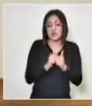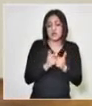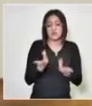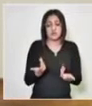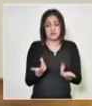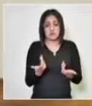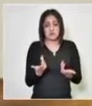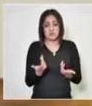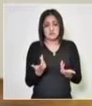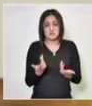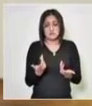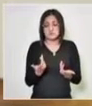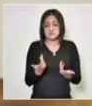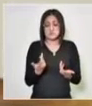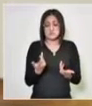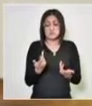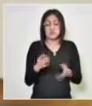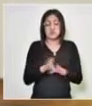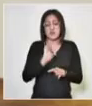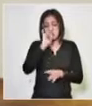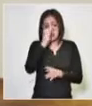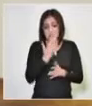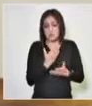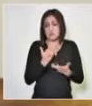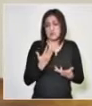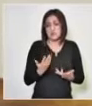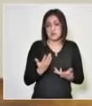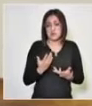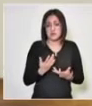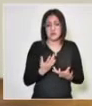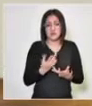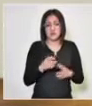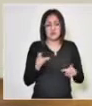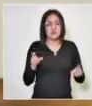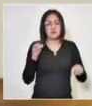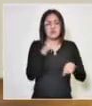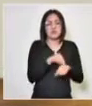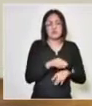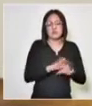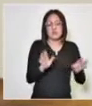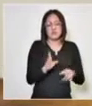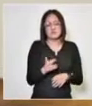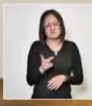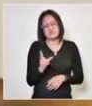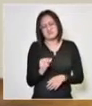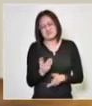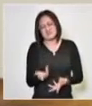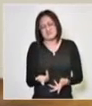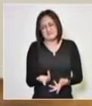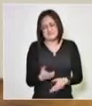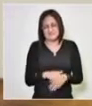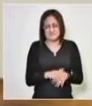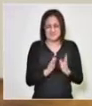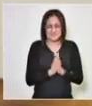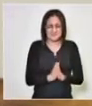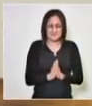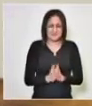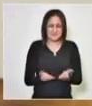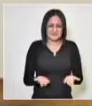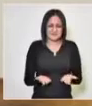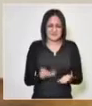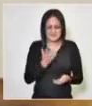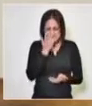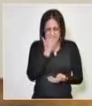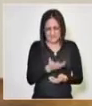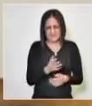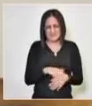este con imágenes comerciales no manches hay que